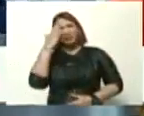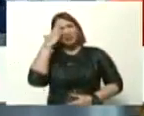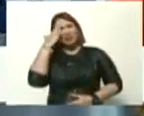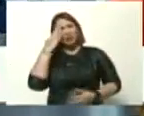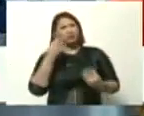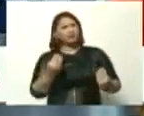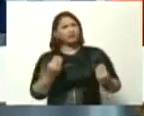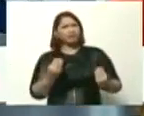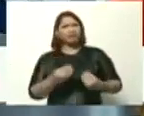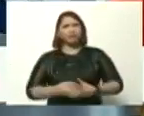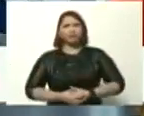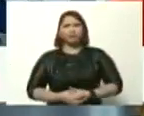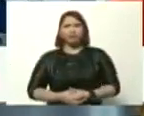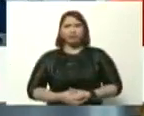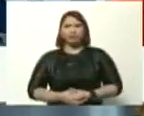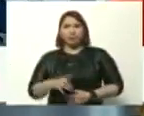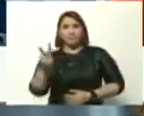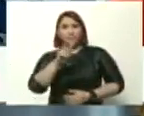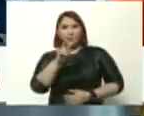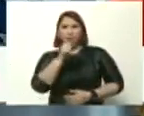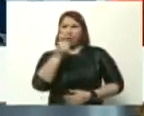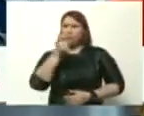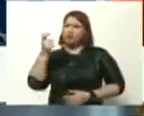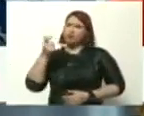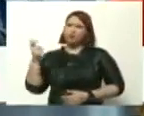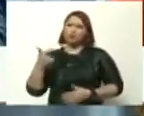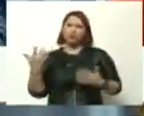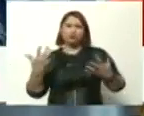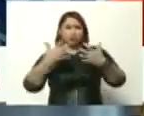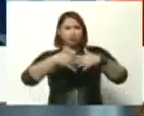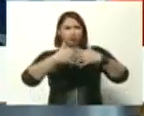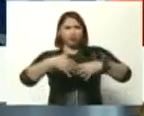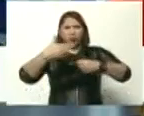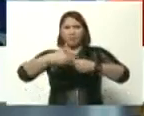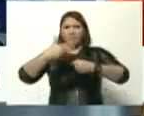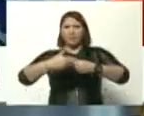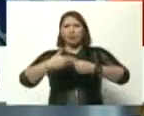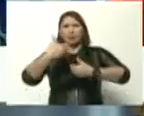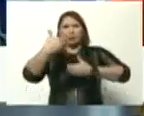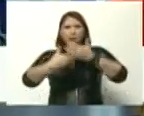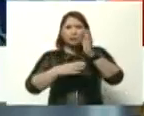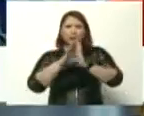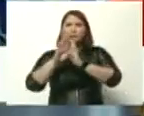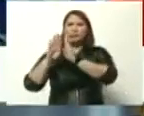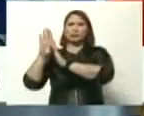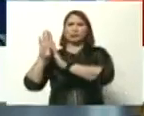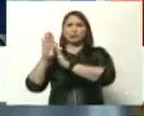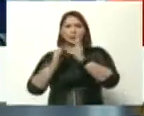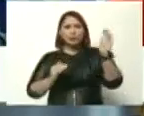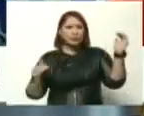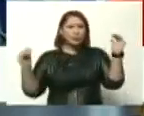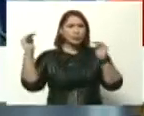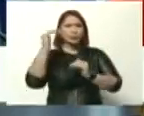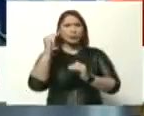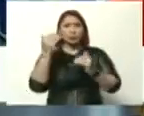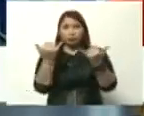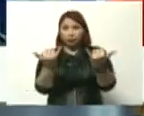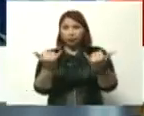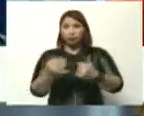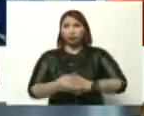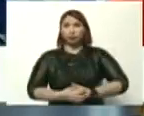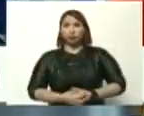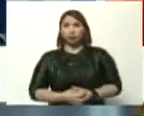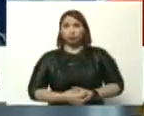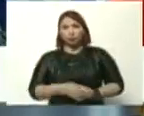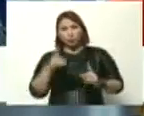cómo Venezuela busca a través de la industria petrolera salir adelante, salir a flote en este